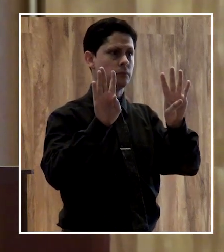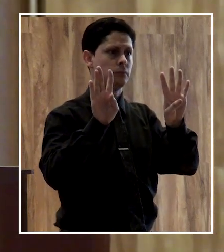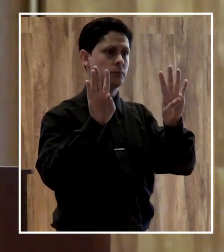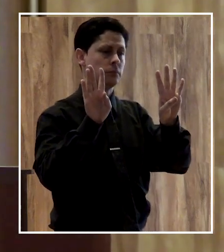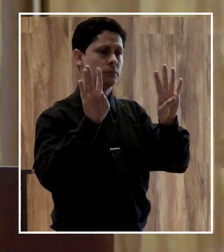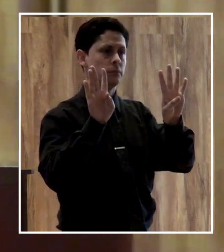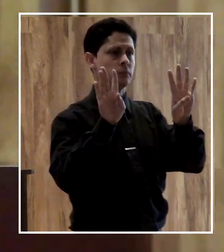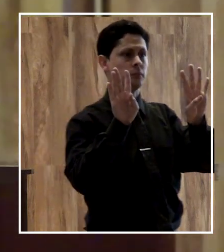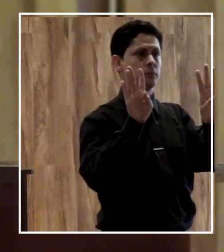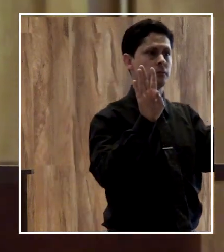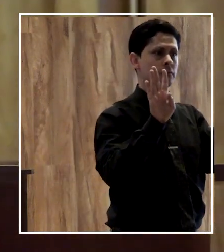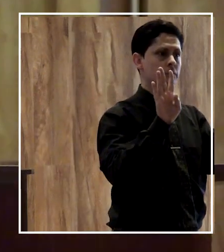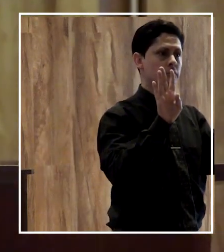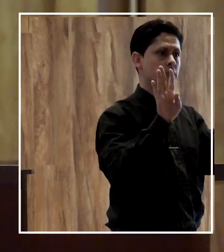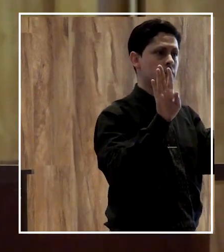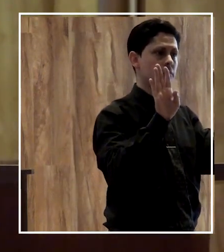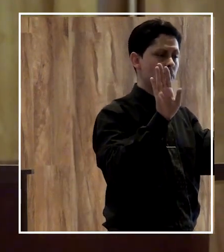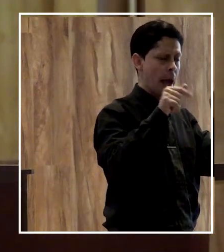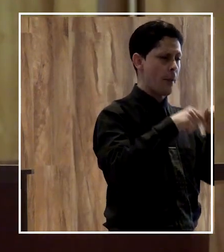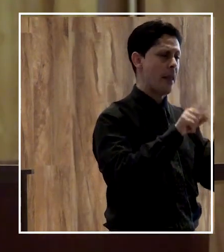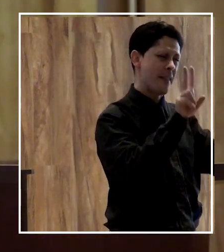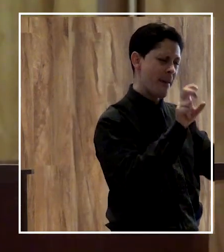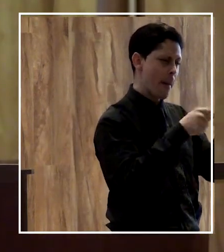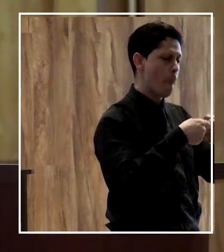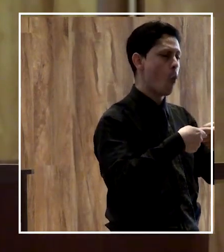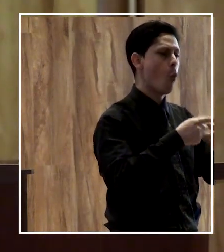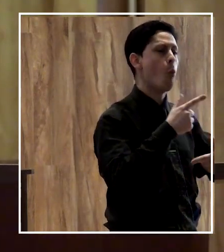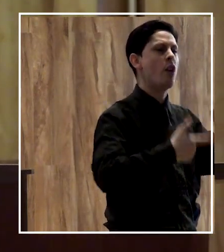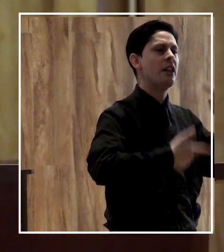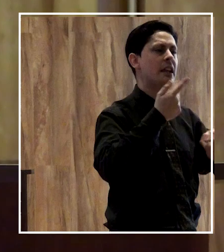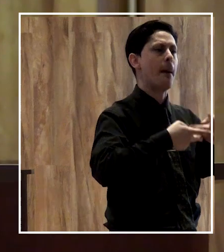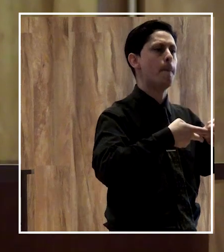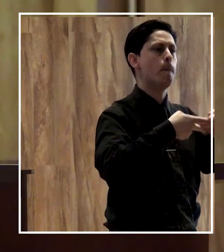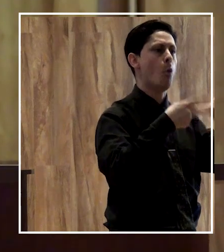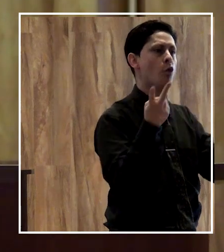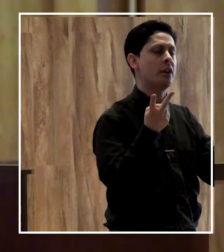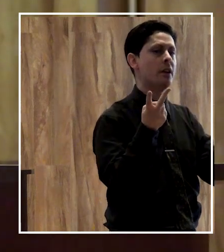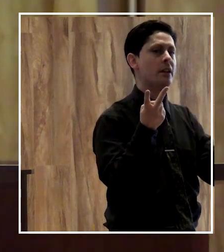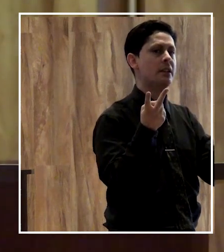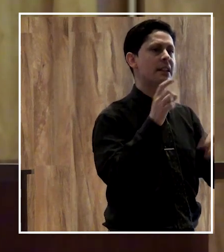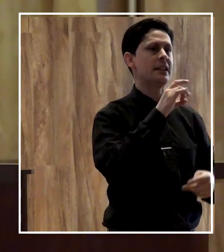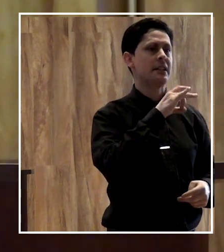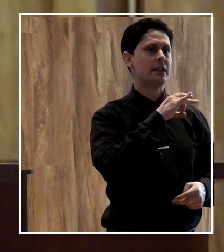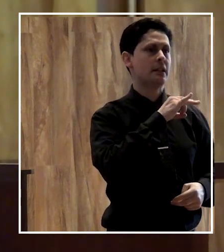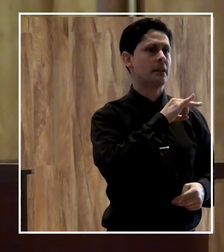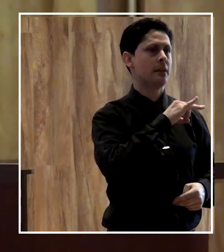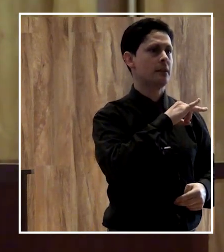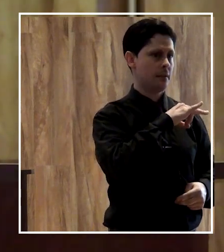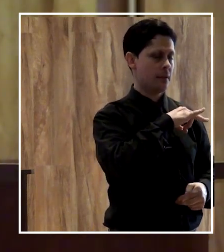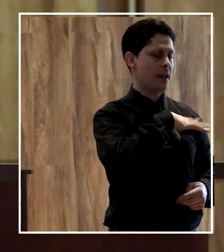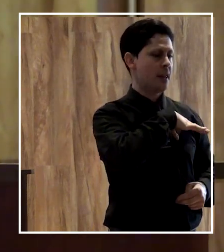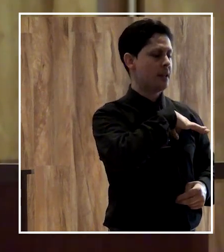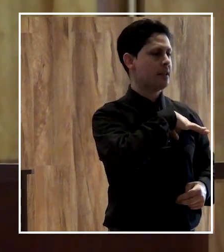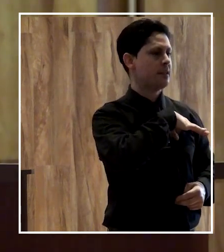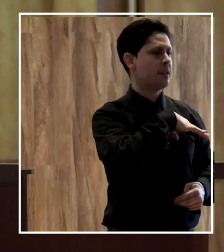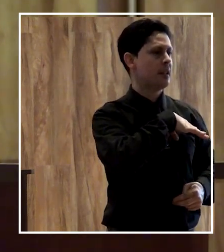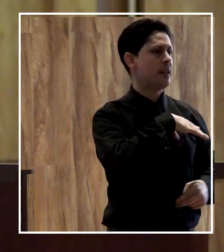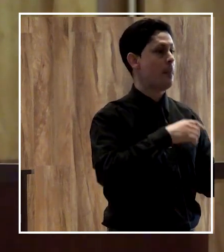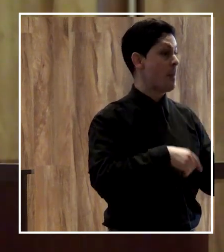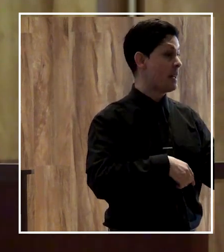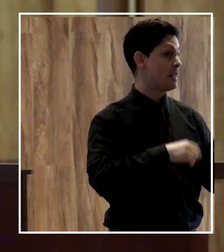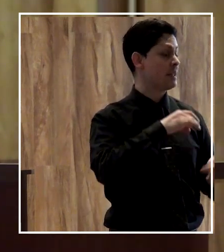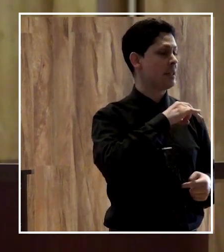Educación a lo que era la generación de políticas públicas en aquel Chile, en aquel primer